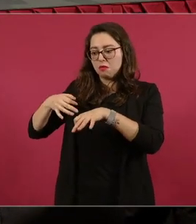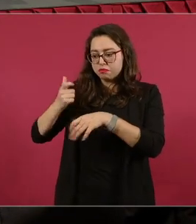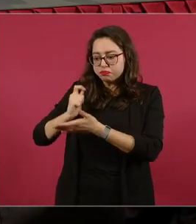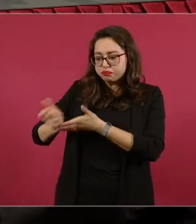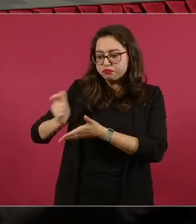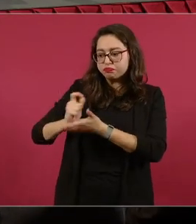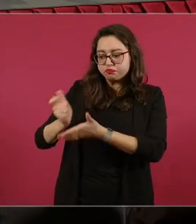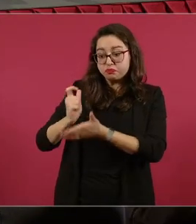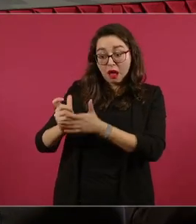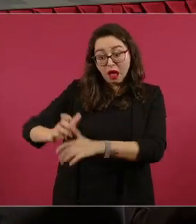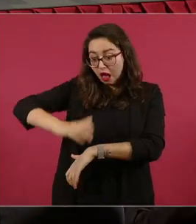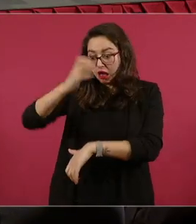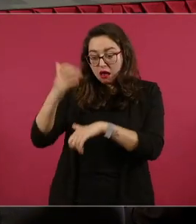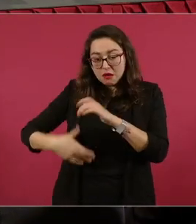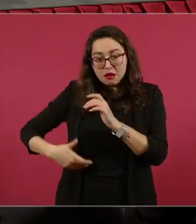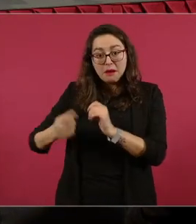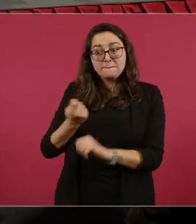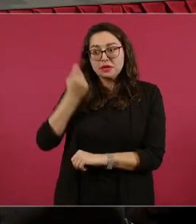laborando,